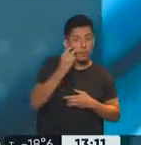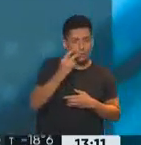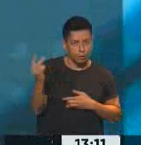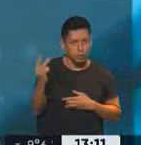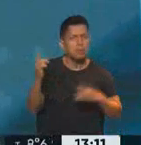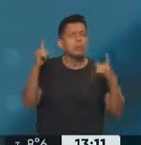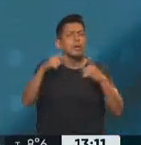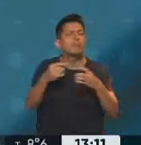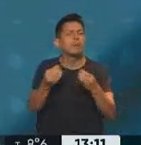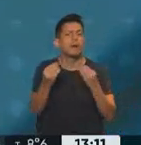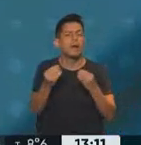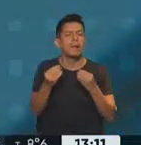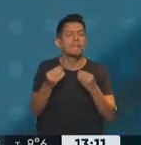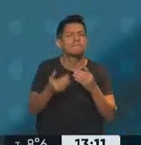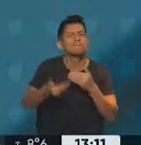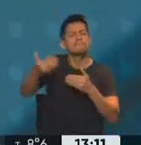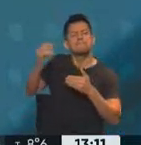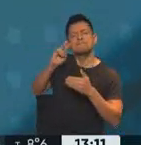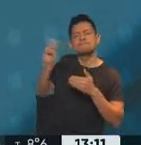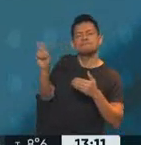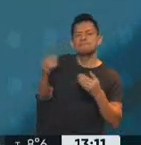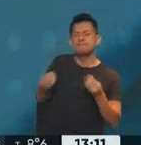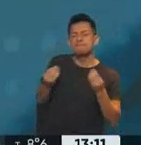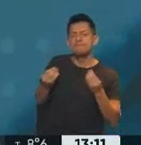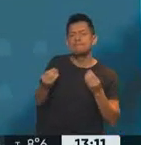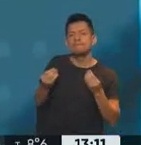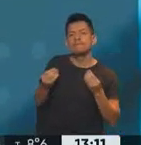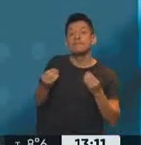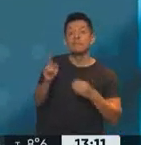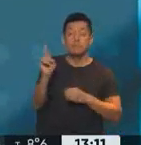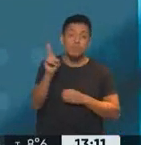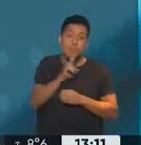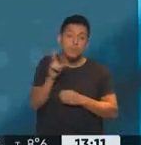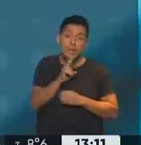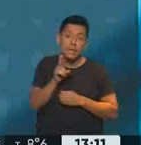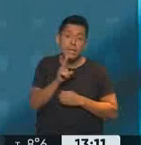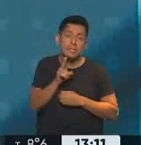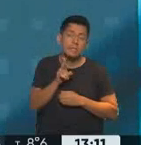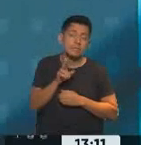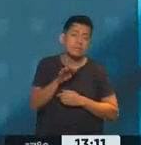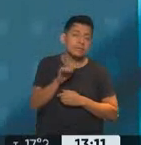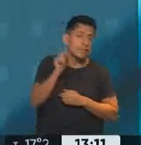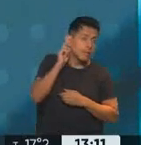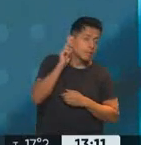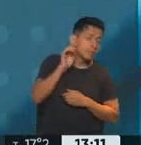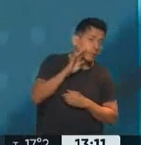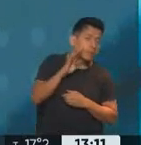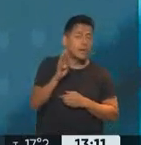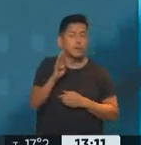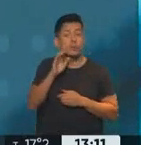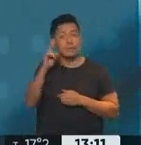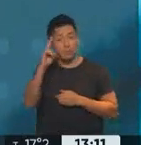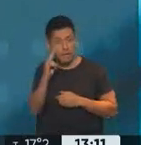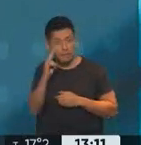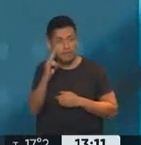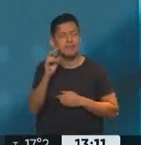cuando miramos para atrás y que miramos las mujeres que tienen entre 54 y 59 años